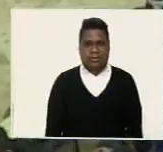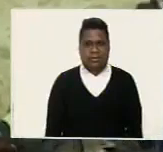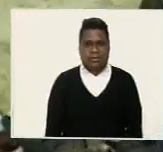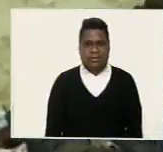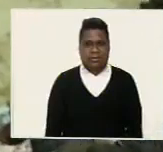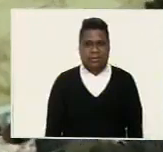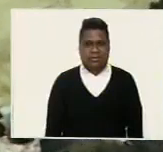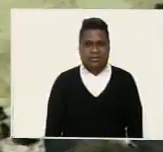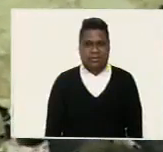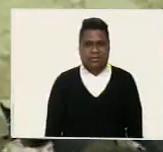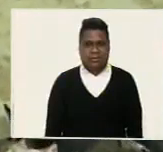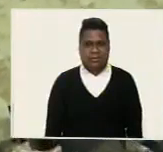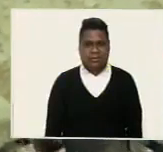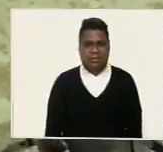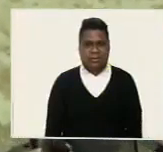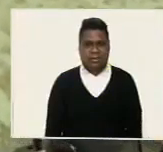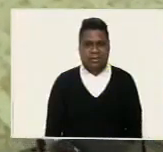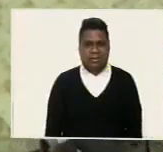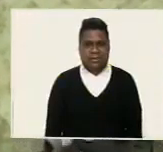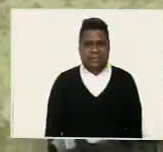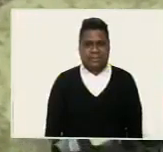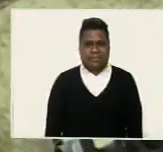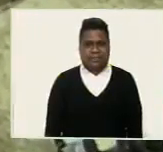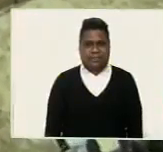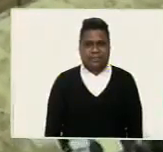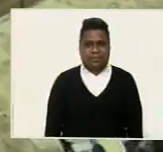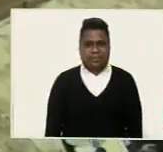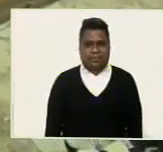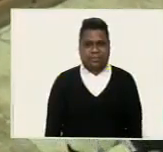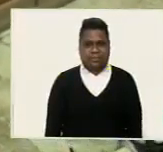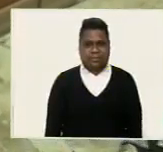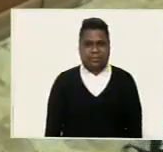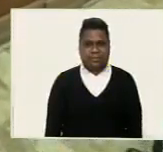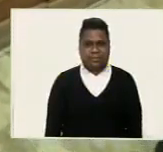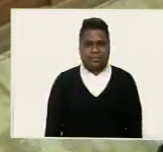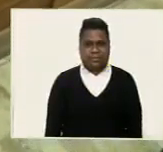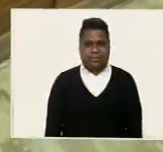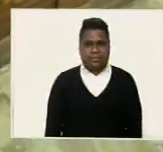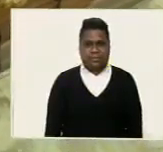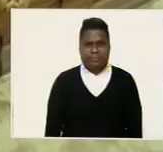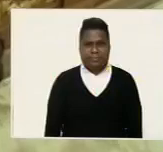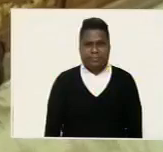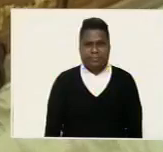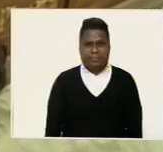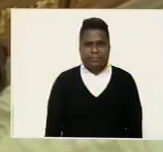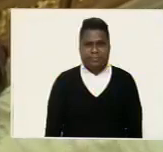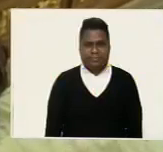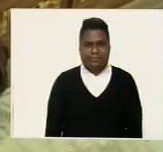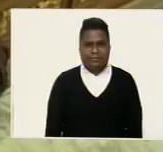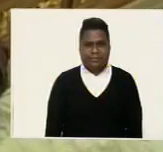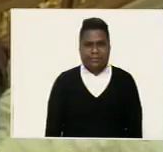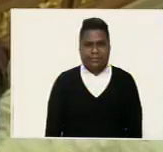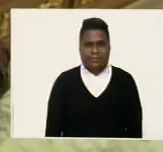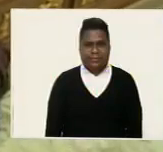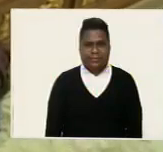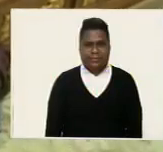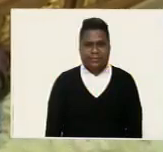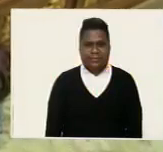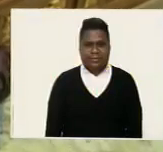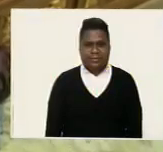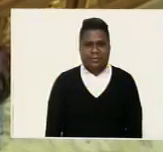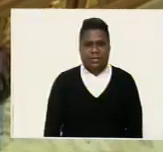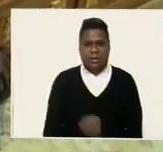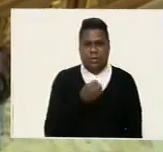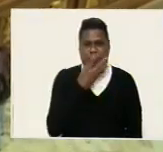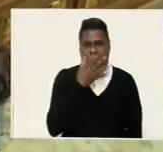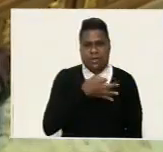Gaceta de Caracas, que era para ese entonces el primer periódico del país. Esto a propósito también de la celebración. Buenas tardes. Del Día